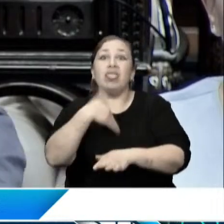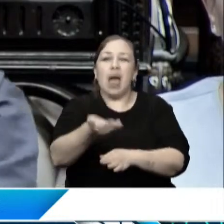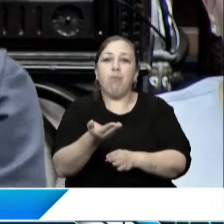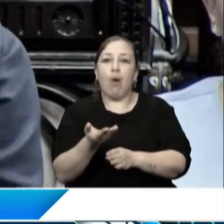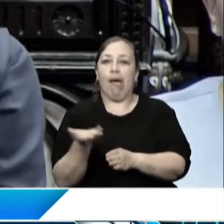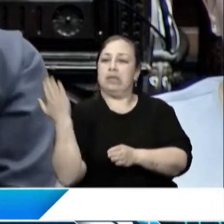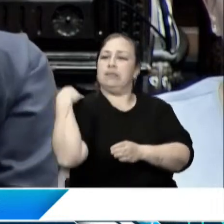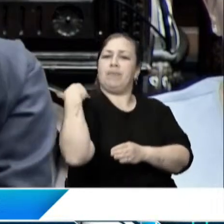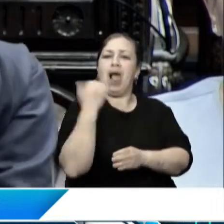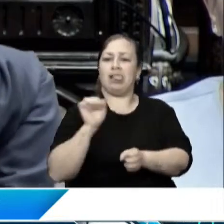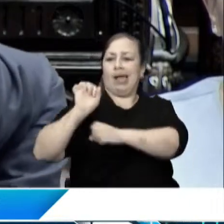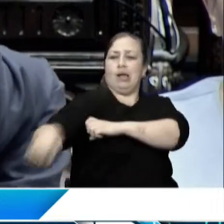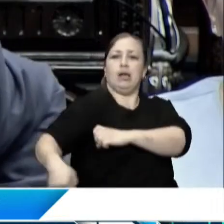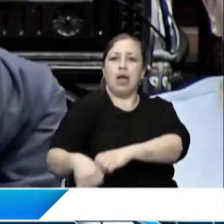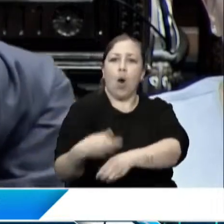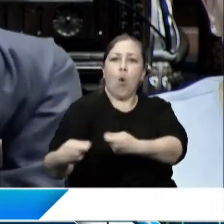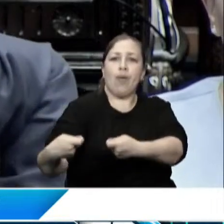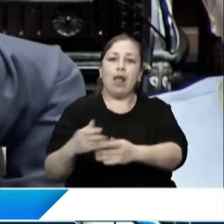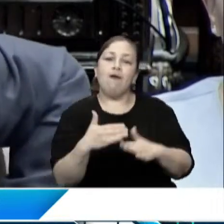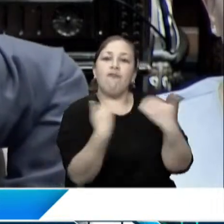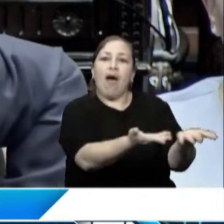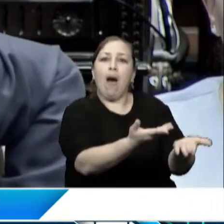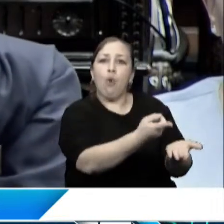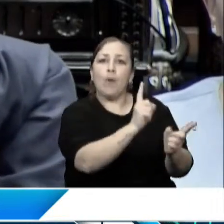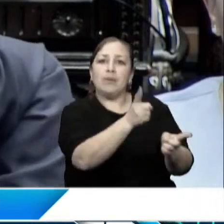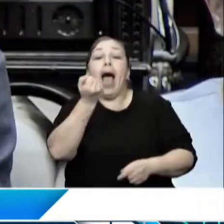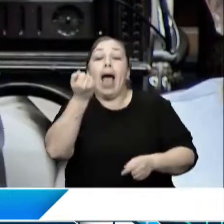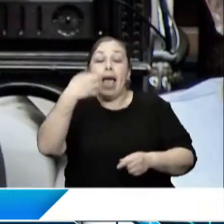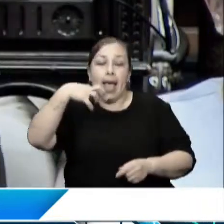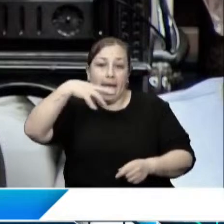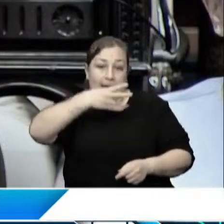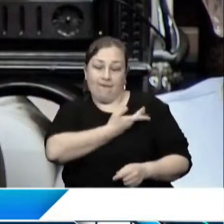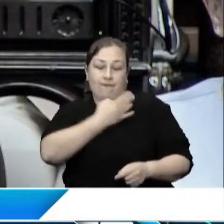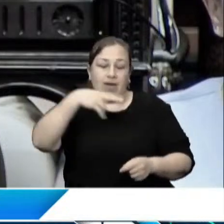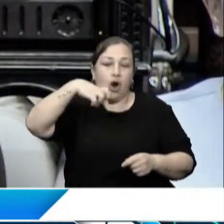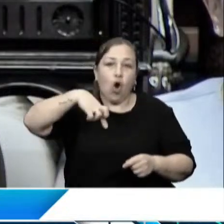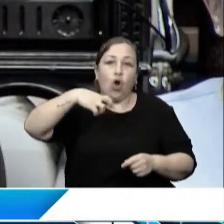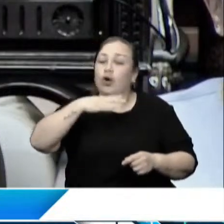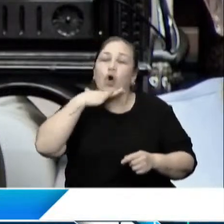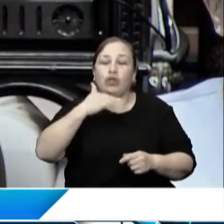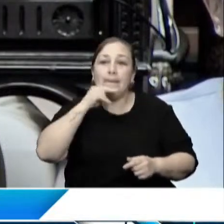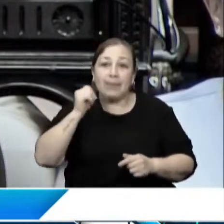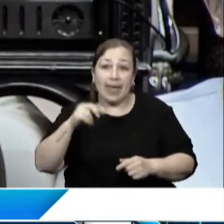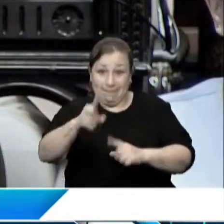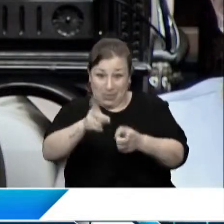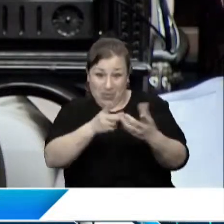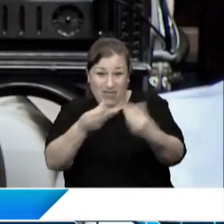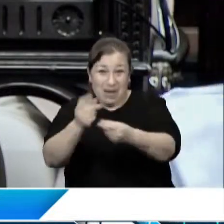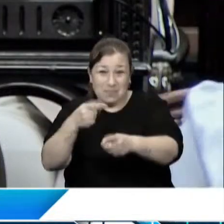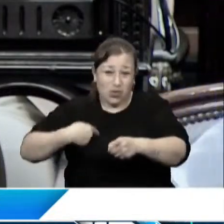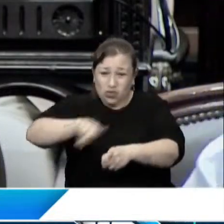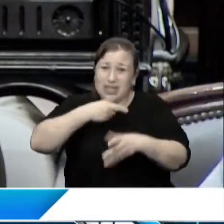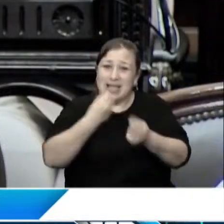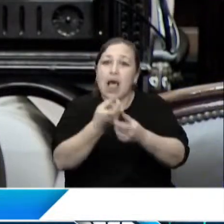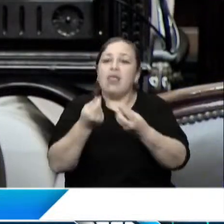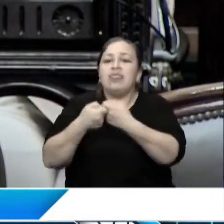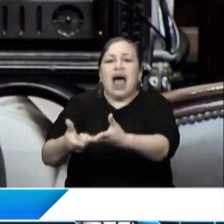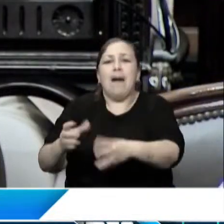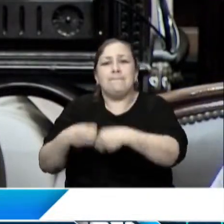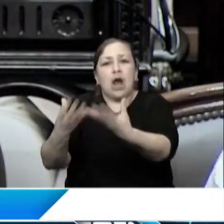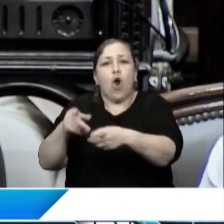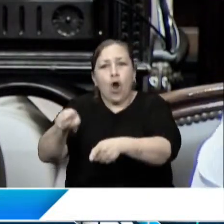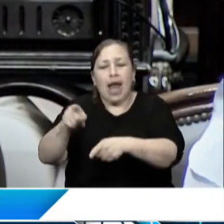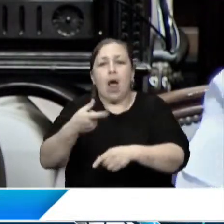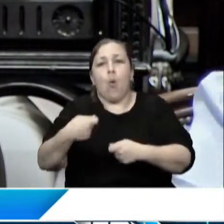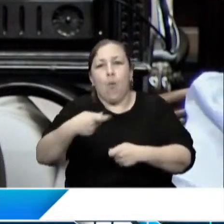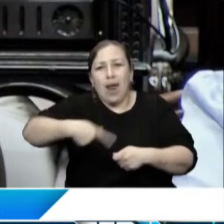panqueques para terminar favoreciendo al gobierno de Javier Milei. Somos aquellos que abrimos el sistema previsional para todos